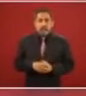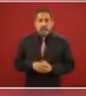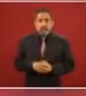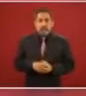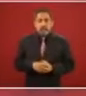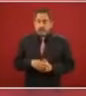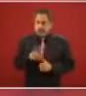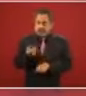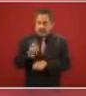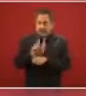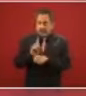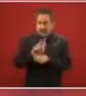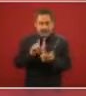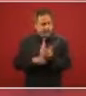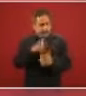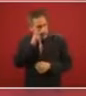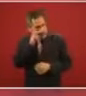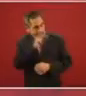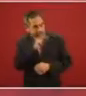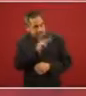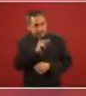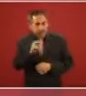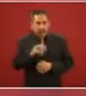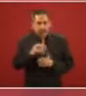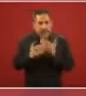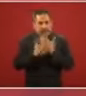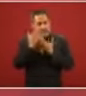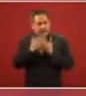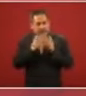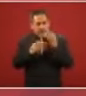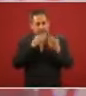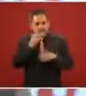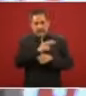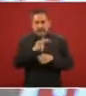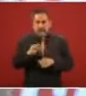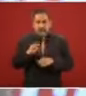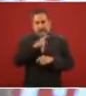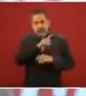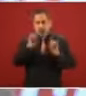todos los días vemos las mañaneras en Los Ángeles.